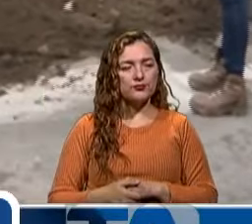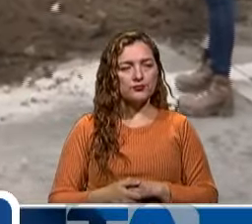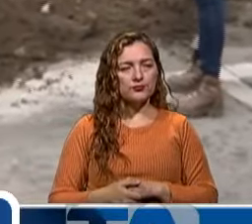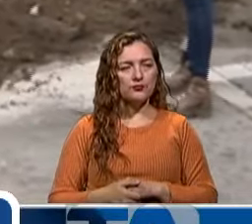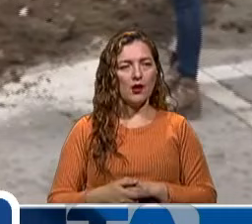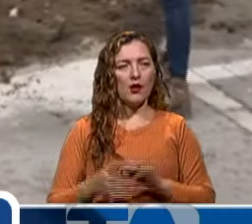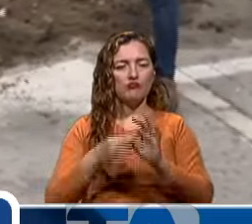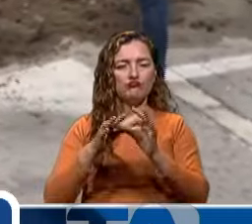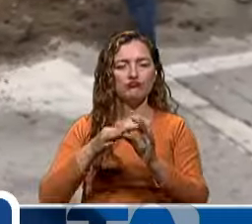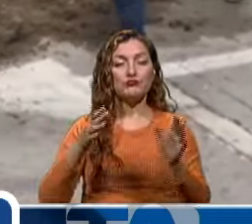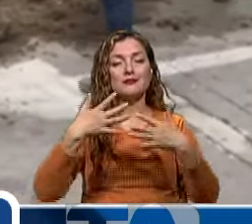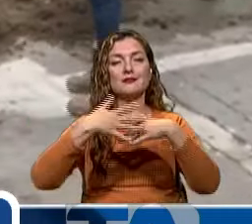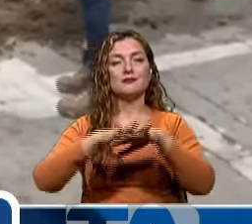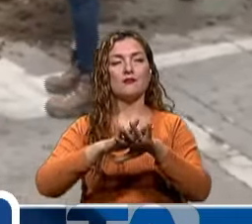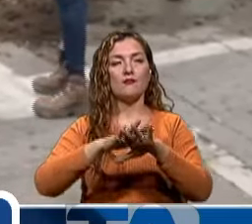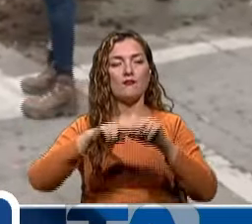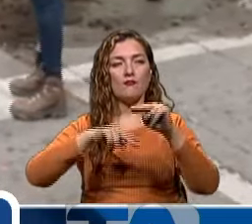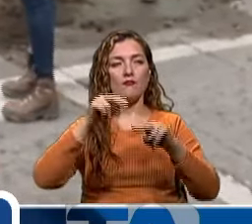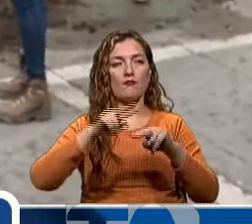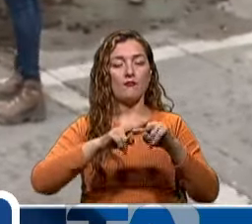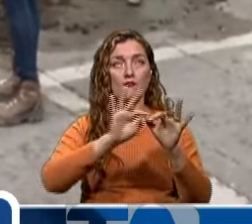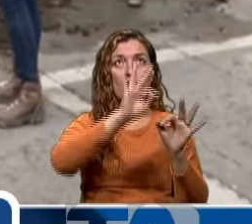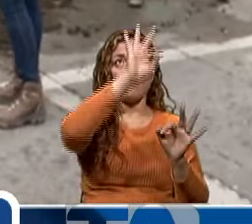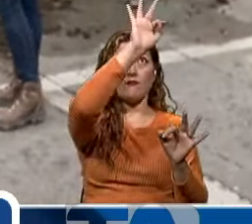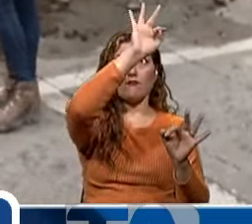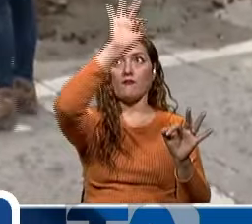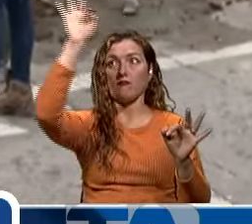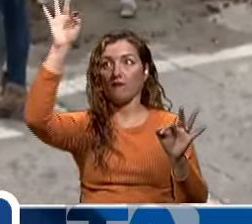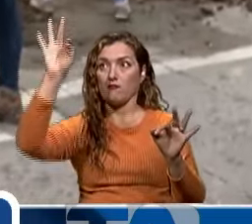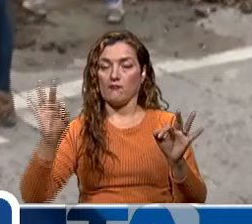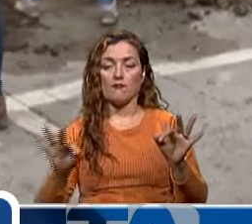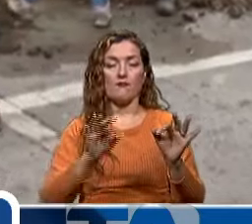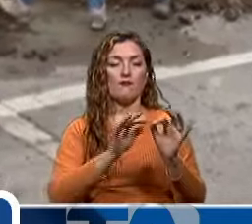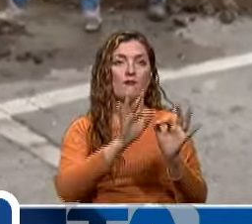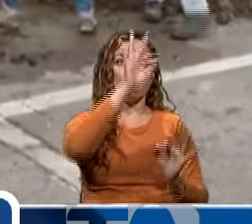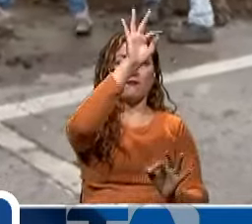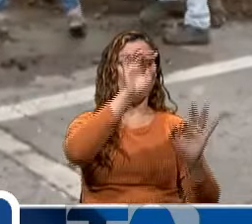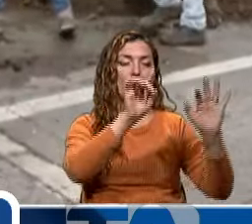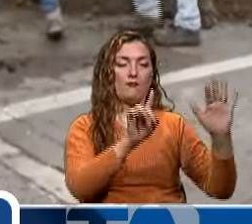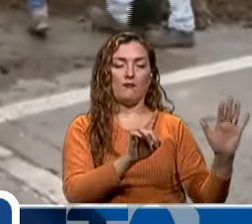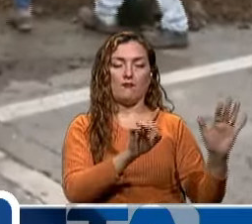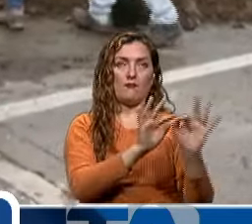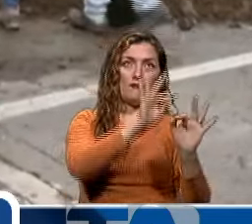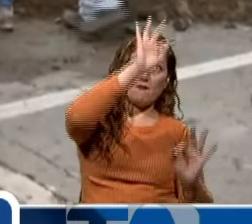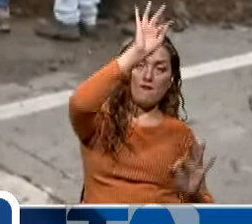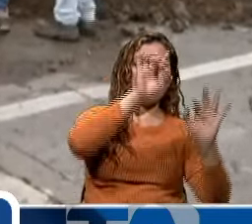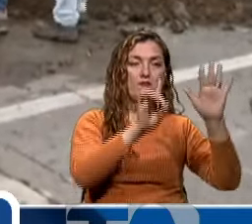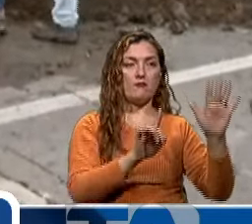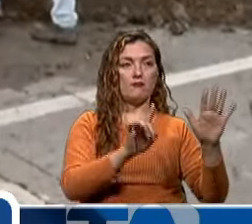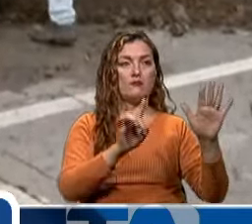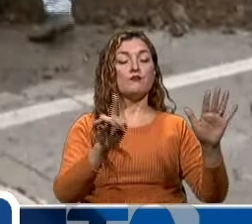intervención integral. Vamos a construir pórticos de 6 metros aproximadamente, tendrán cubiertas de vidrio templado,